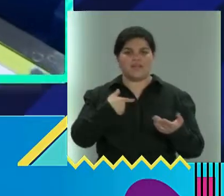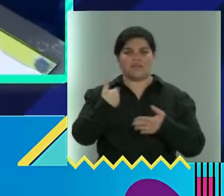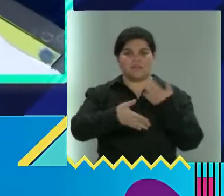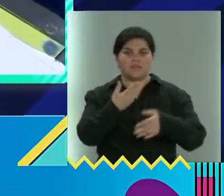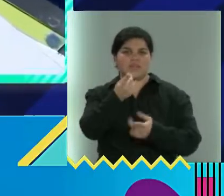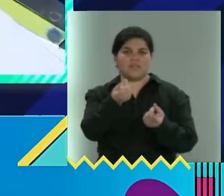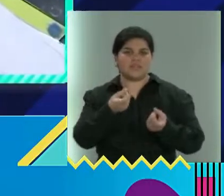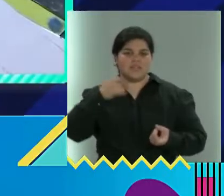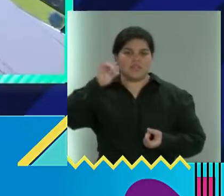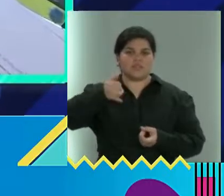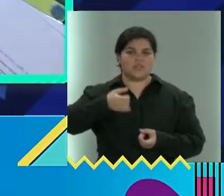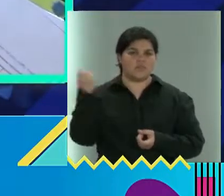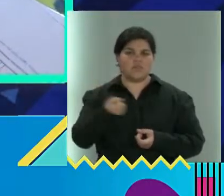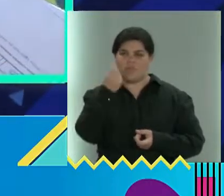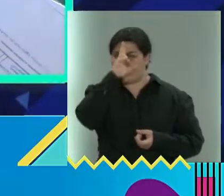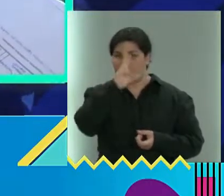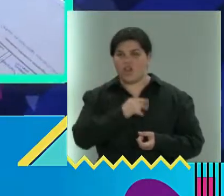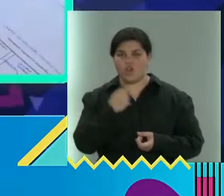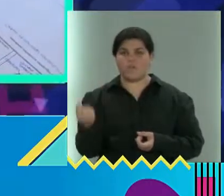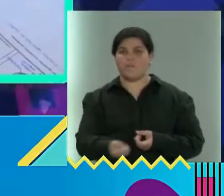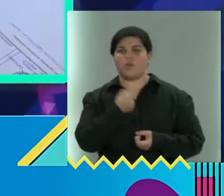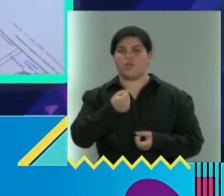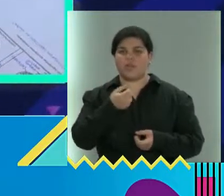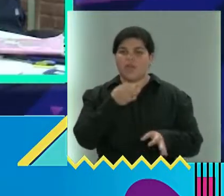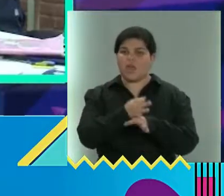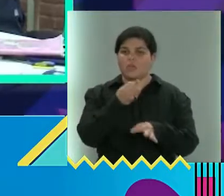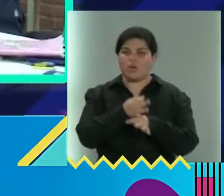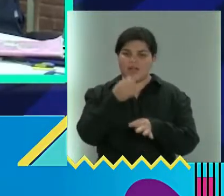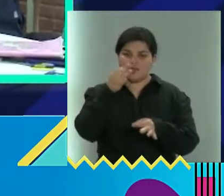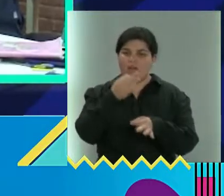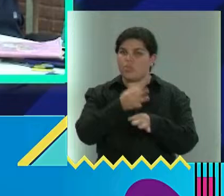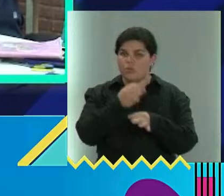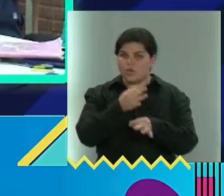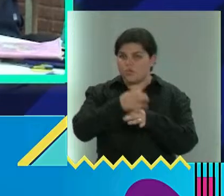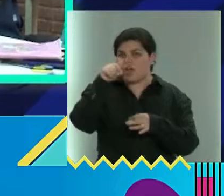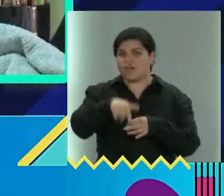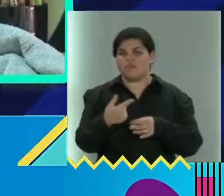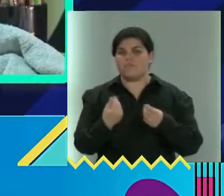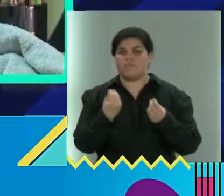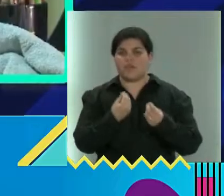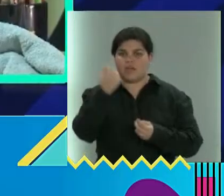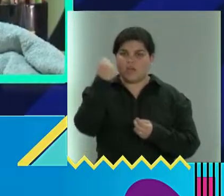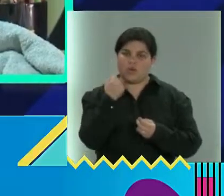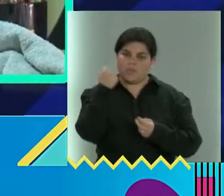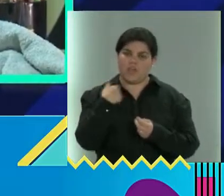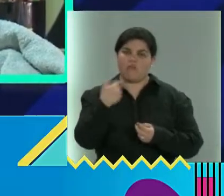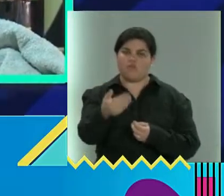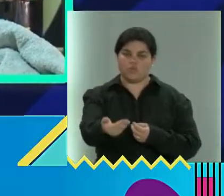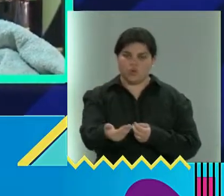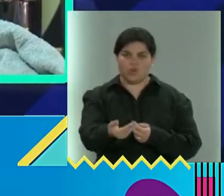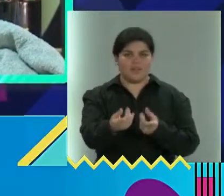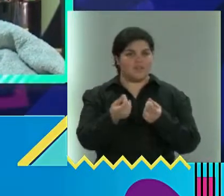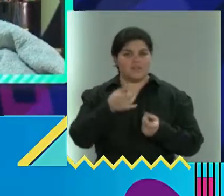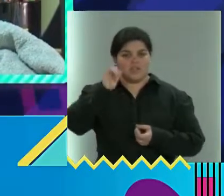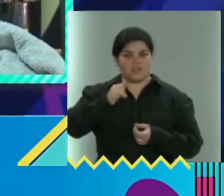valor, ¿no es cierto?, es central para el futuro de las diferentes economías, de los diferentes países.